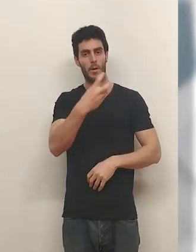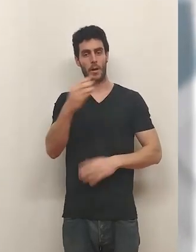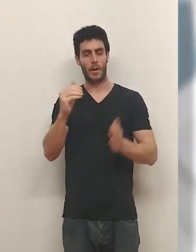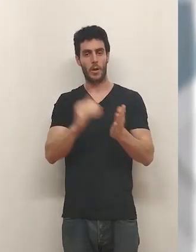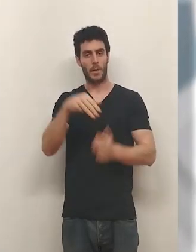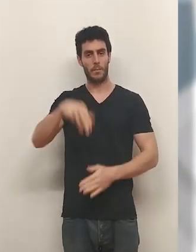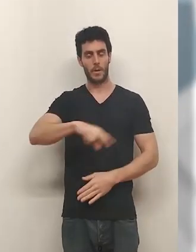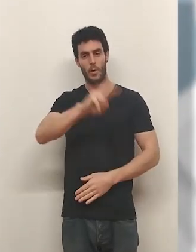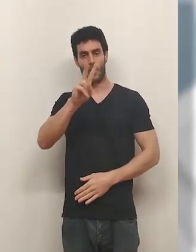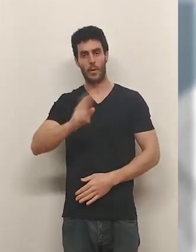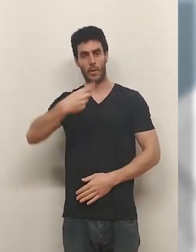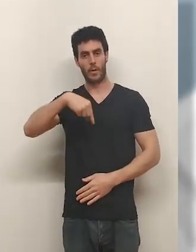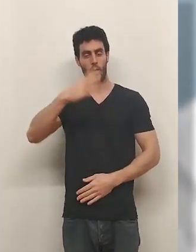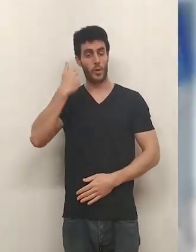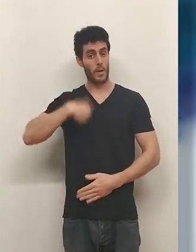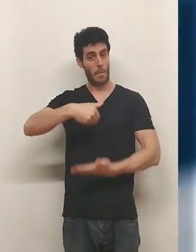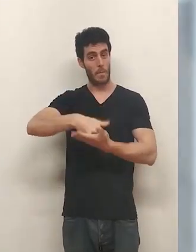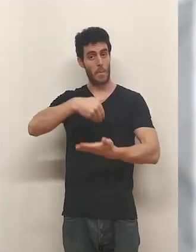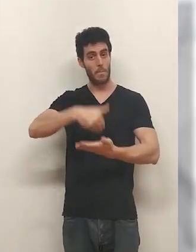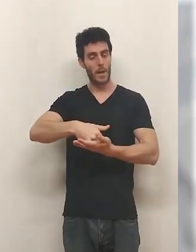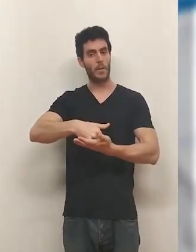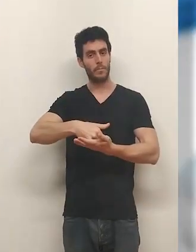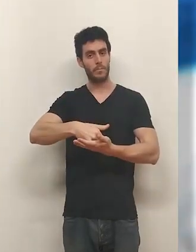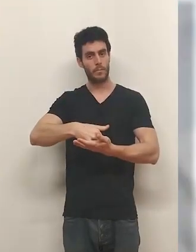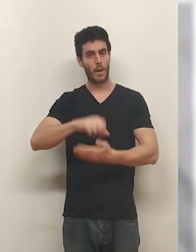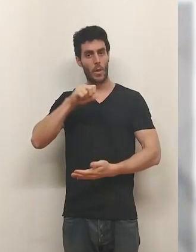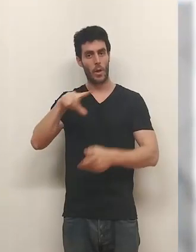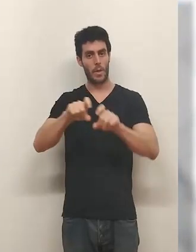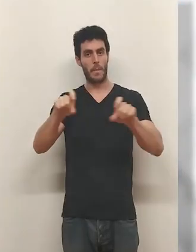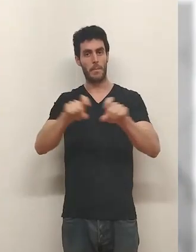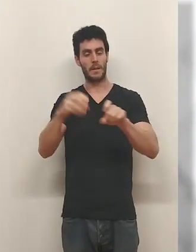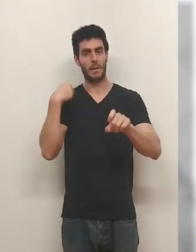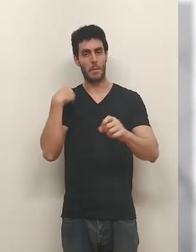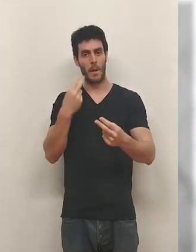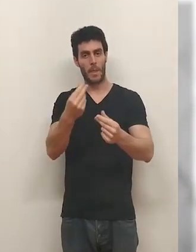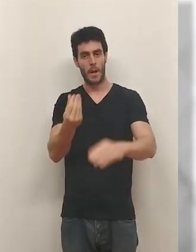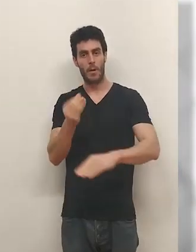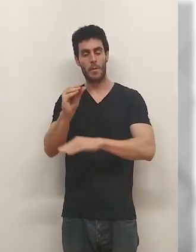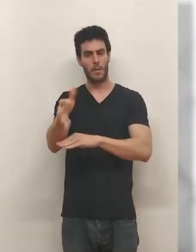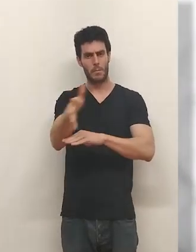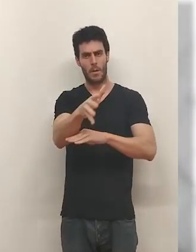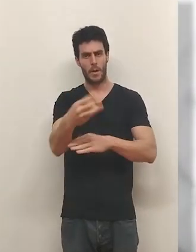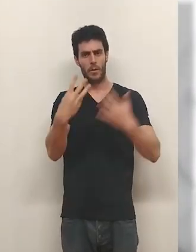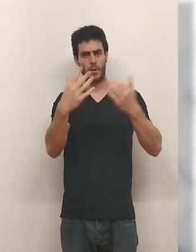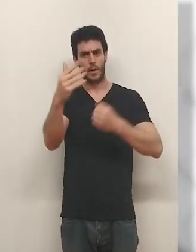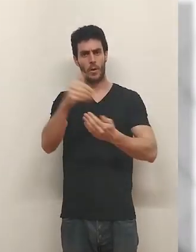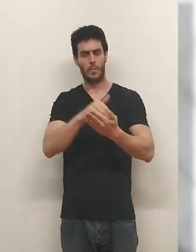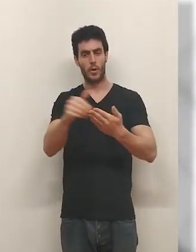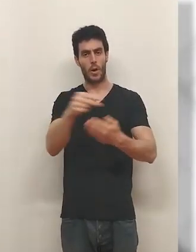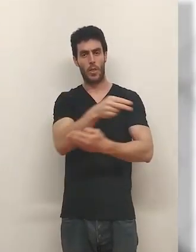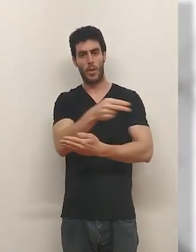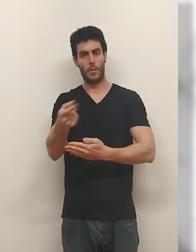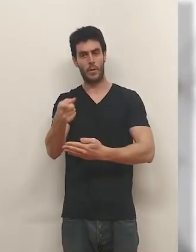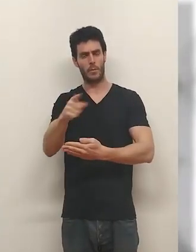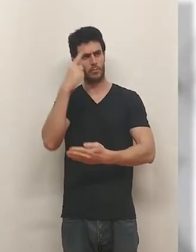.000 metros cuadrados tenemos ya solicitados para esas 12 empresas, con una inversión aproximada de 85 millones de